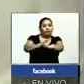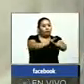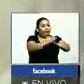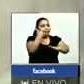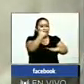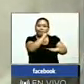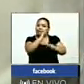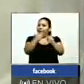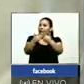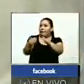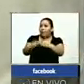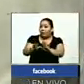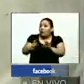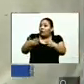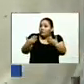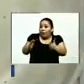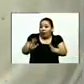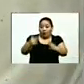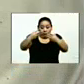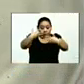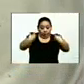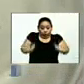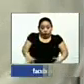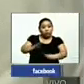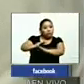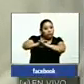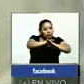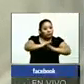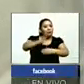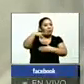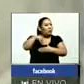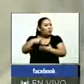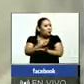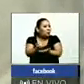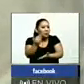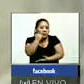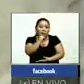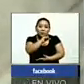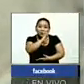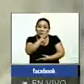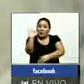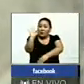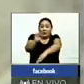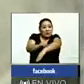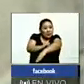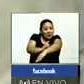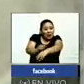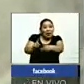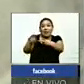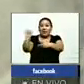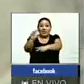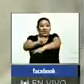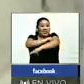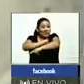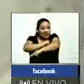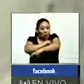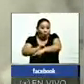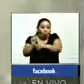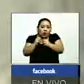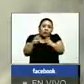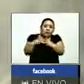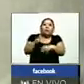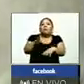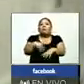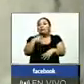de enfermedades y preparar a nuestro sistema inmunológico ante cualquier afección. El dengue, Zika, chikungunya son algunas de